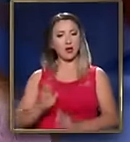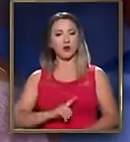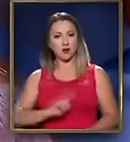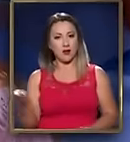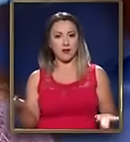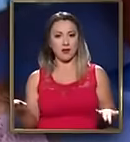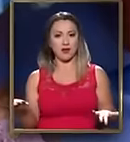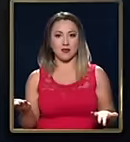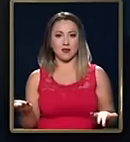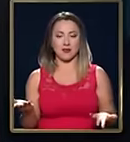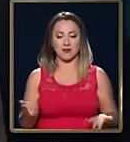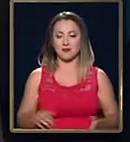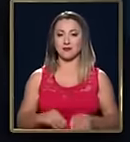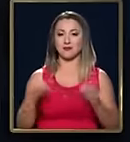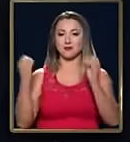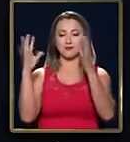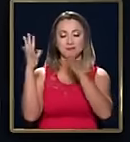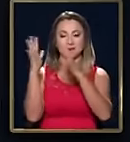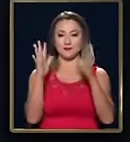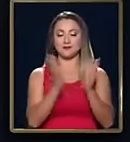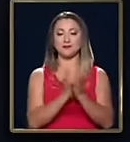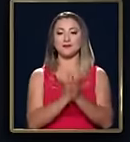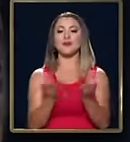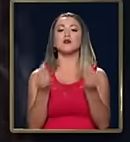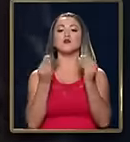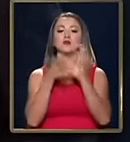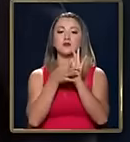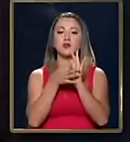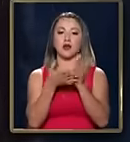Y como... Muchas gracias.